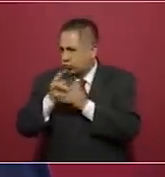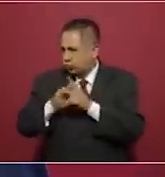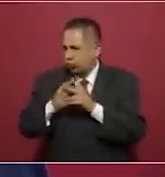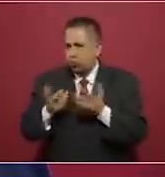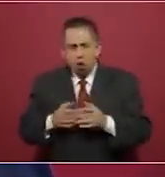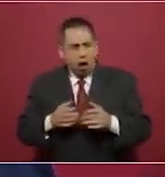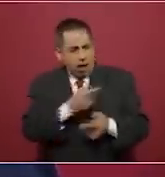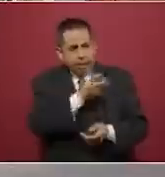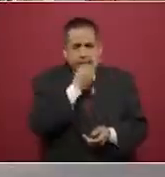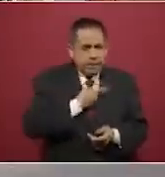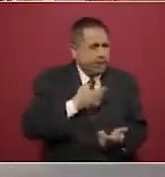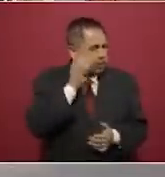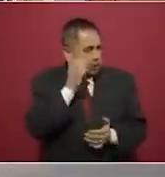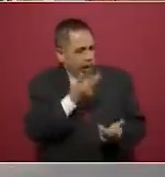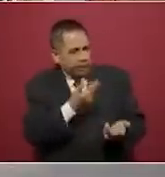escucharlos